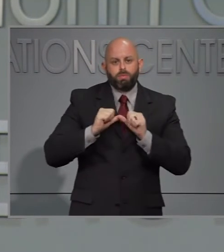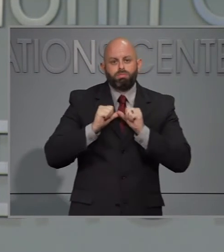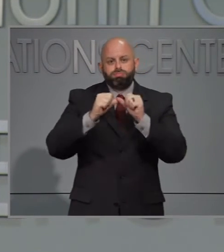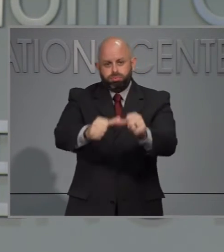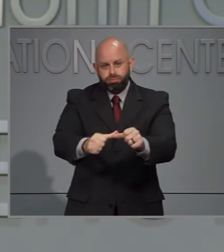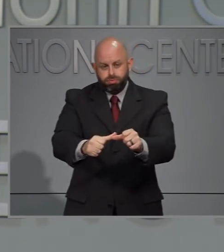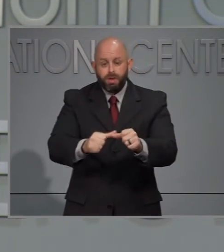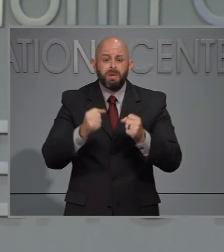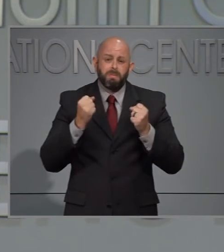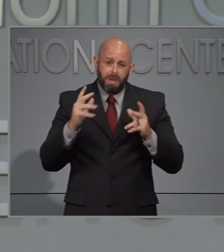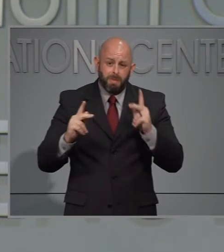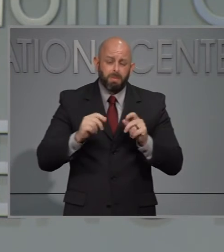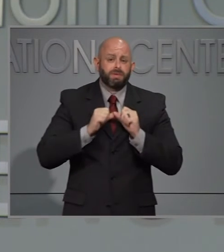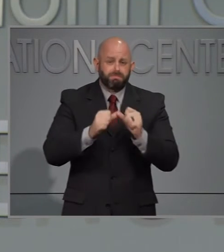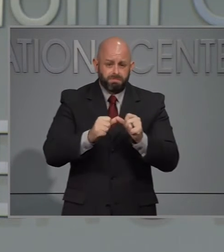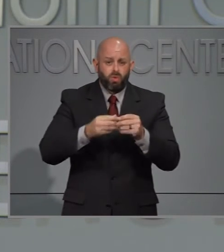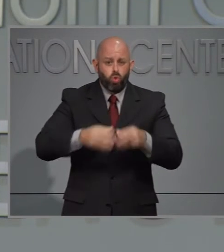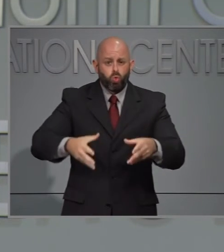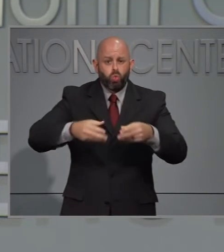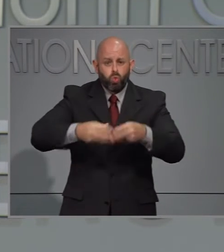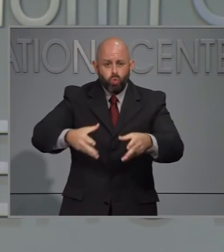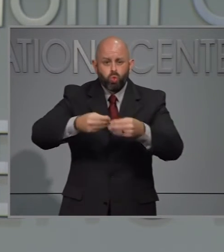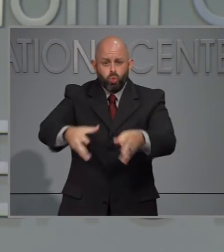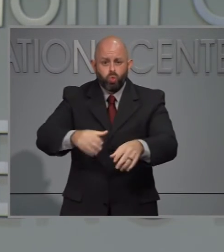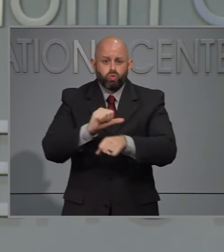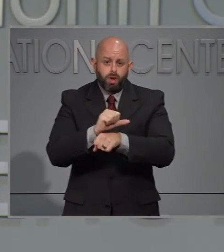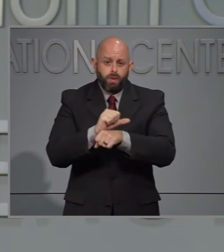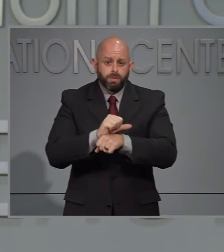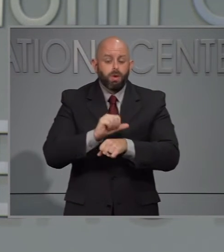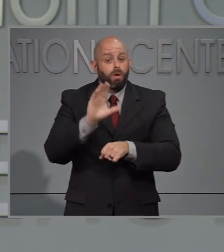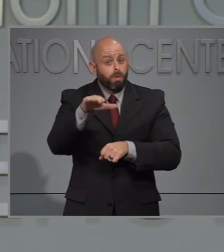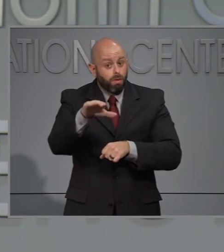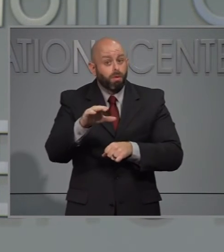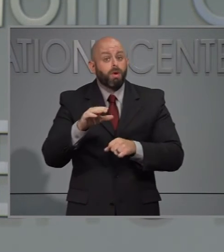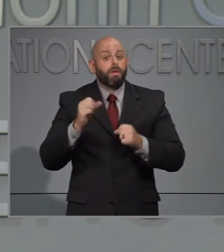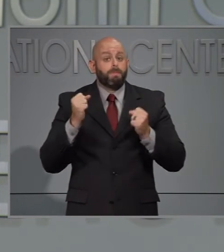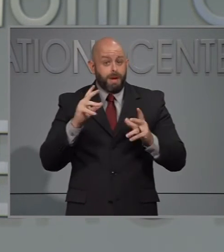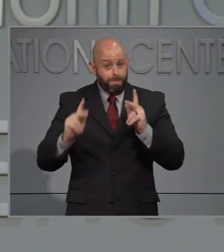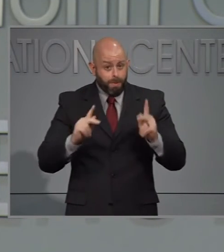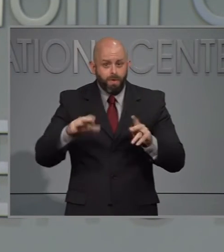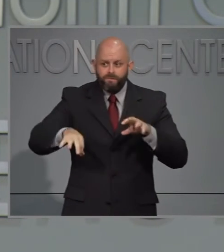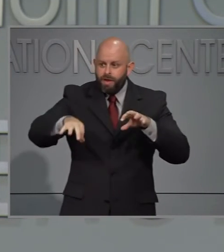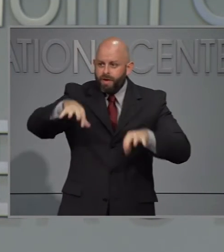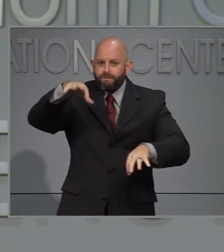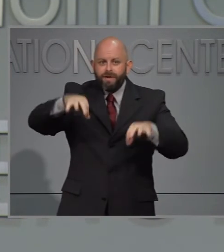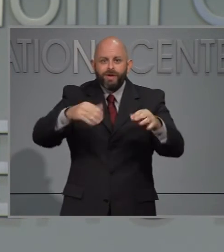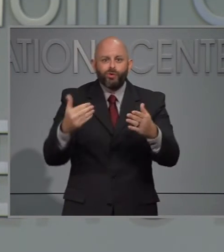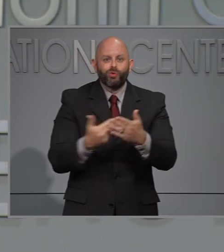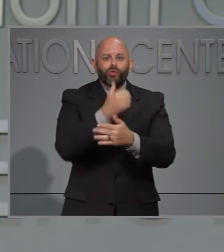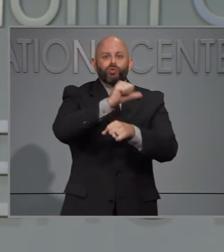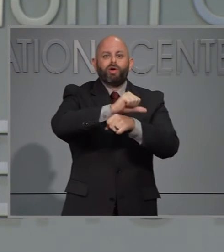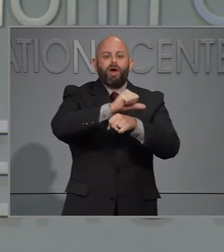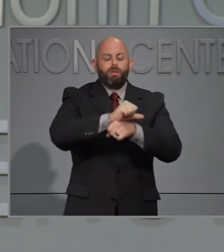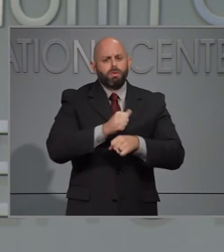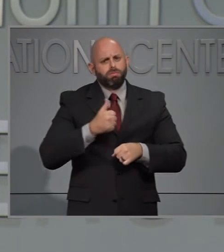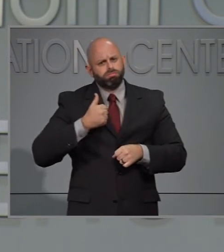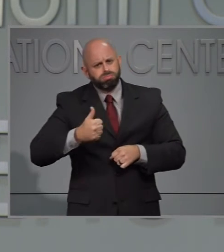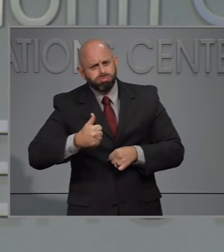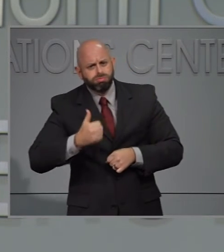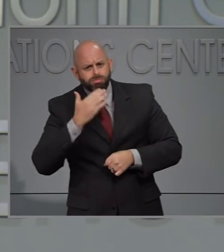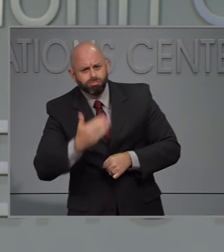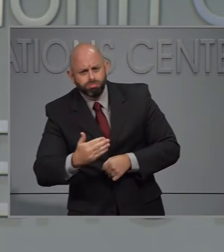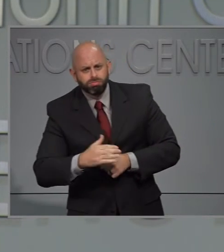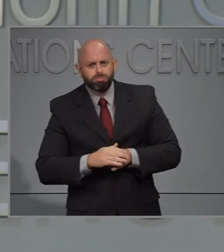personas están viendo oportunidades en las crisis y estamos viendo más empleos que están